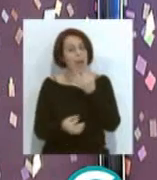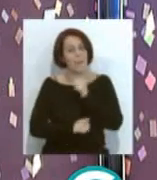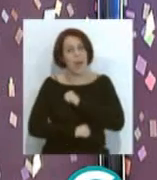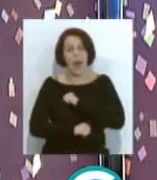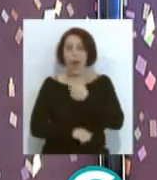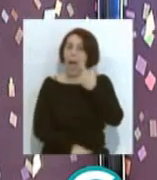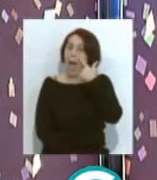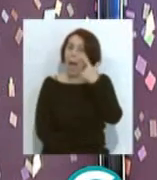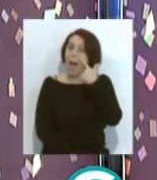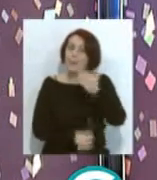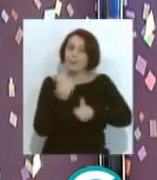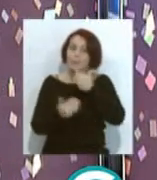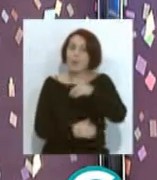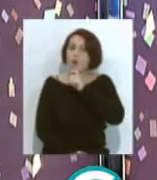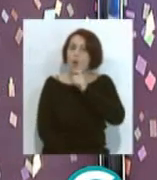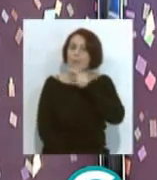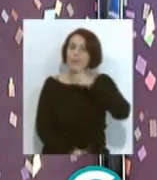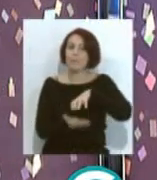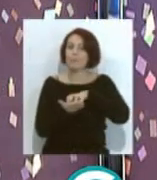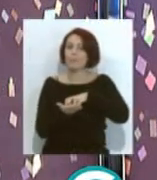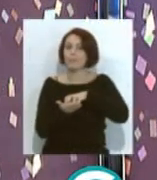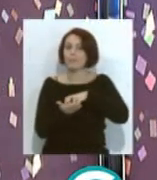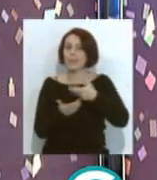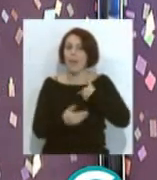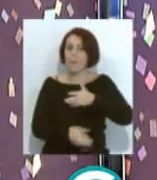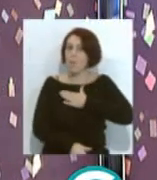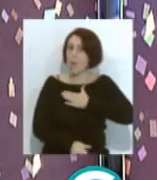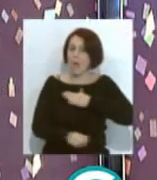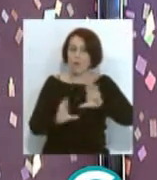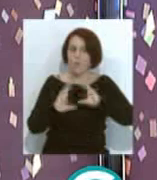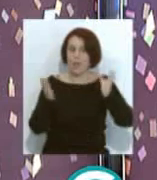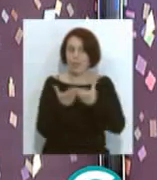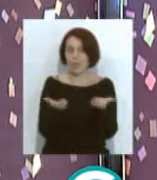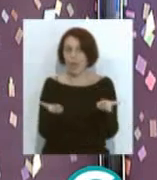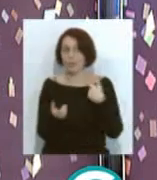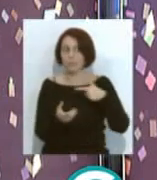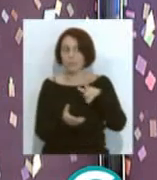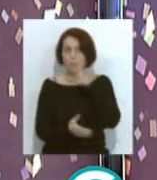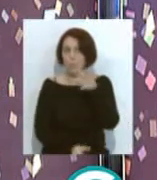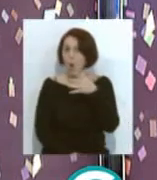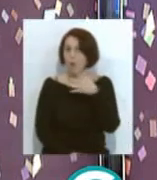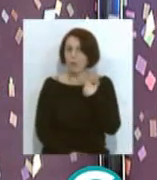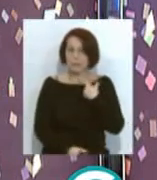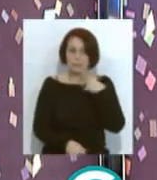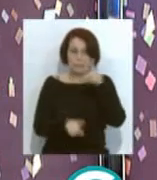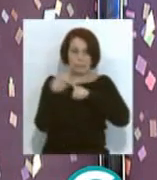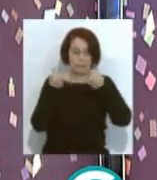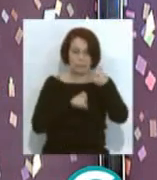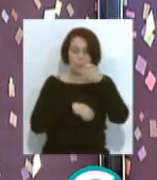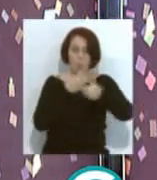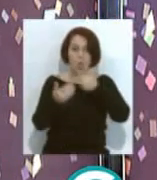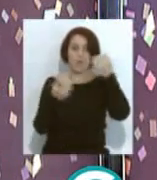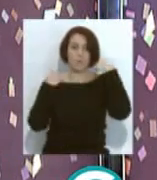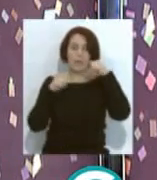para ver cómo sucede y también ante la incertidumbre que provoca en las propias agrupaciones ante las dudas que genera el proceso de ensayos